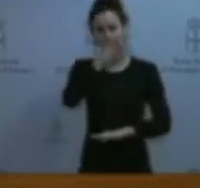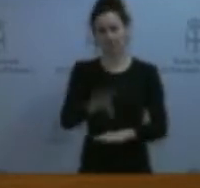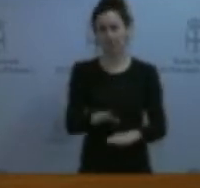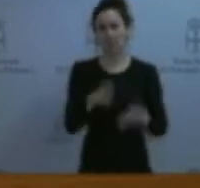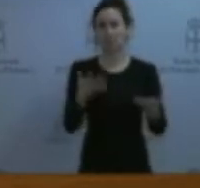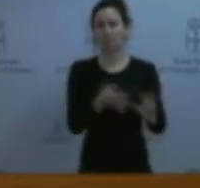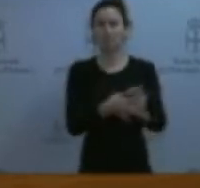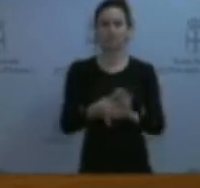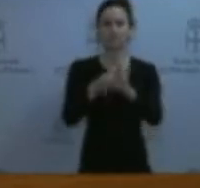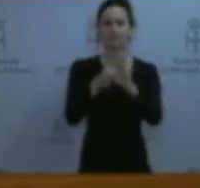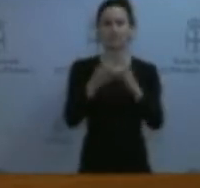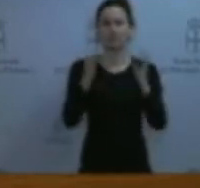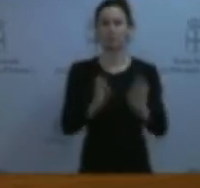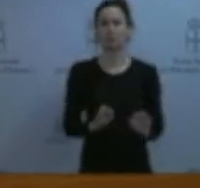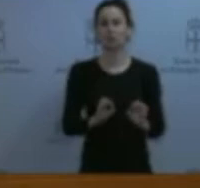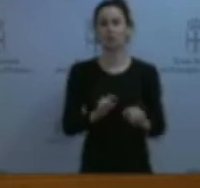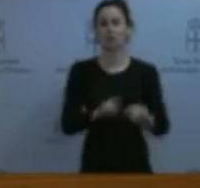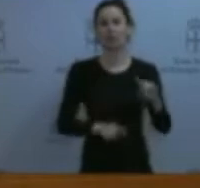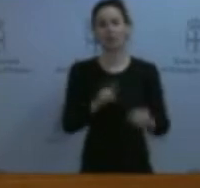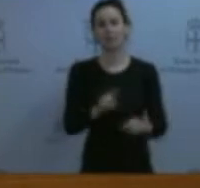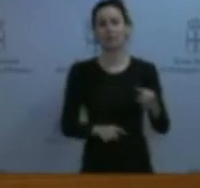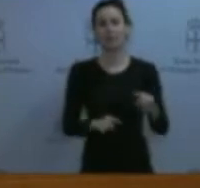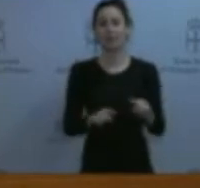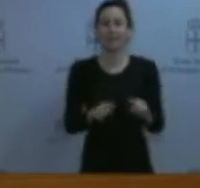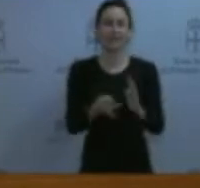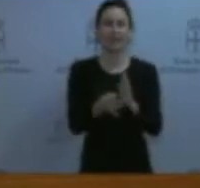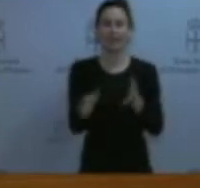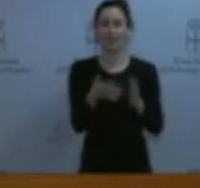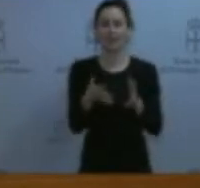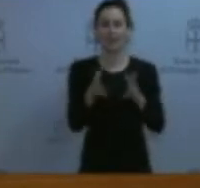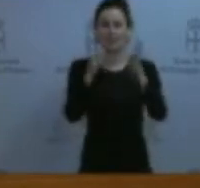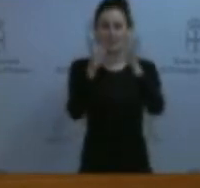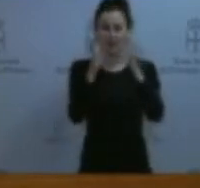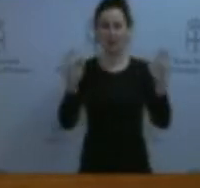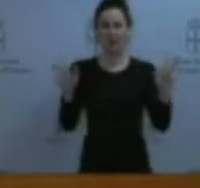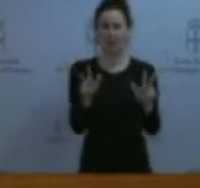acordes con la situación de gravedad que tenemos en la calidad del aire asturiano.